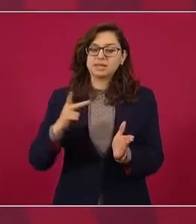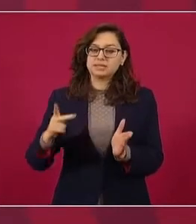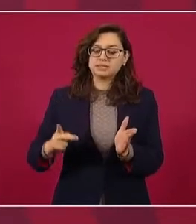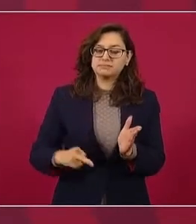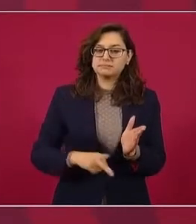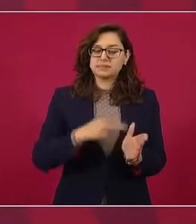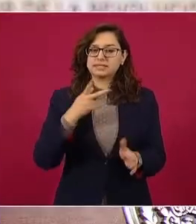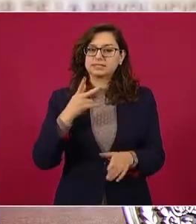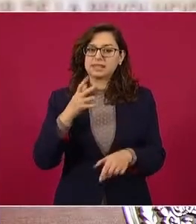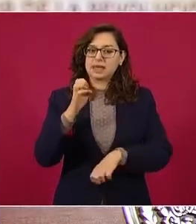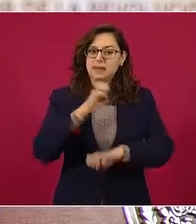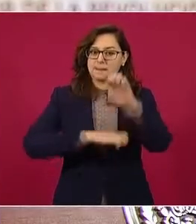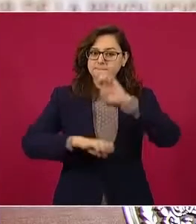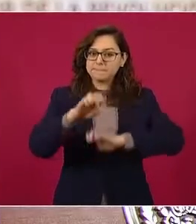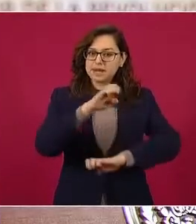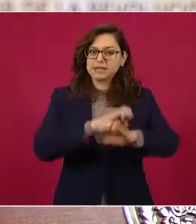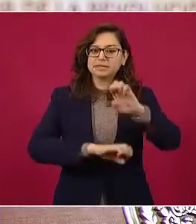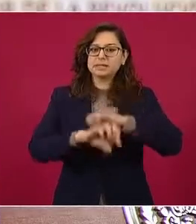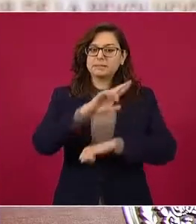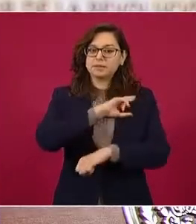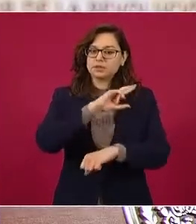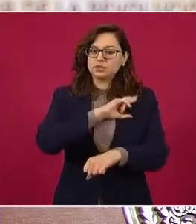estos intereses, ¿no?,